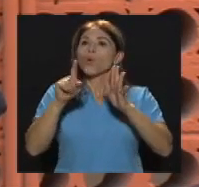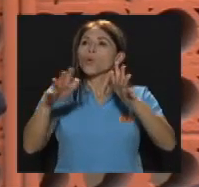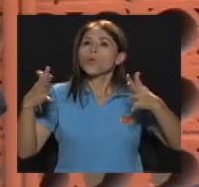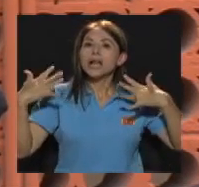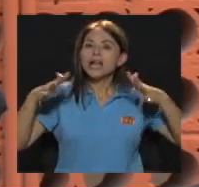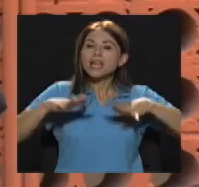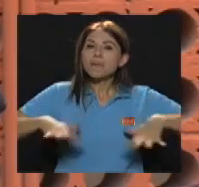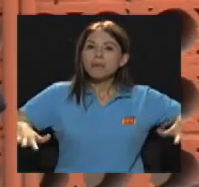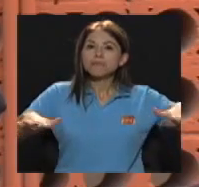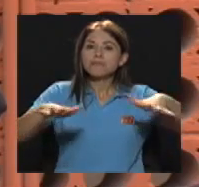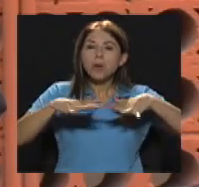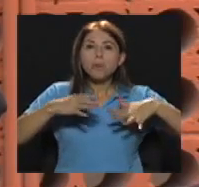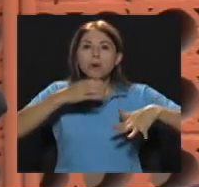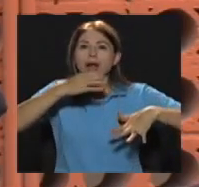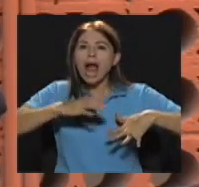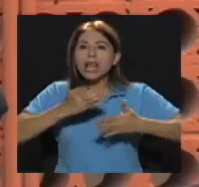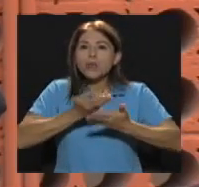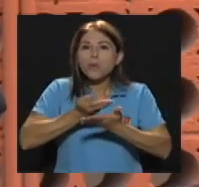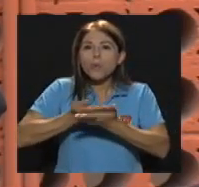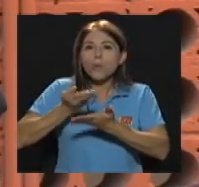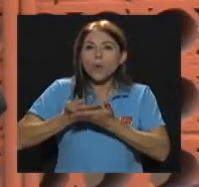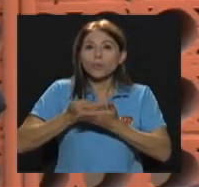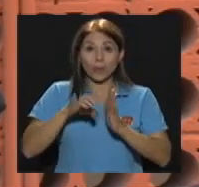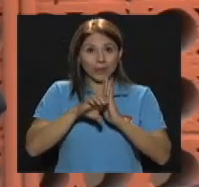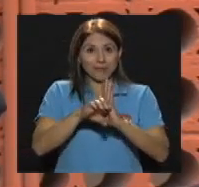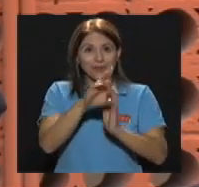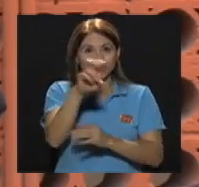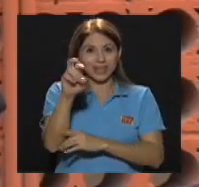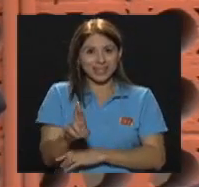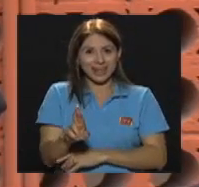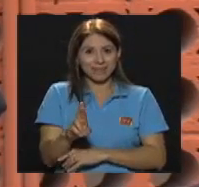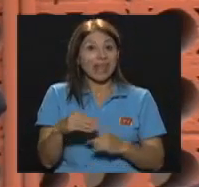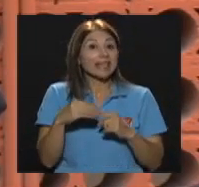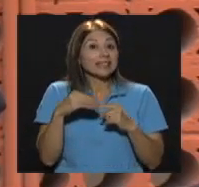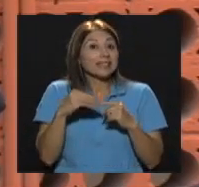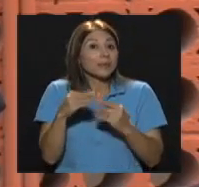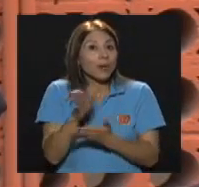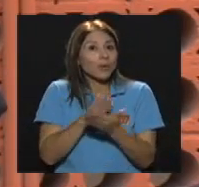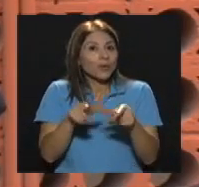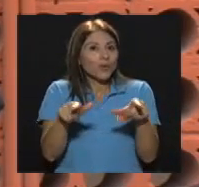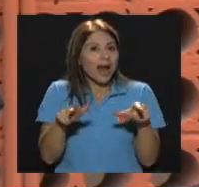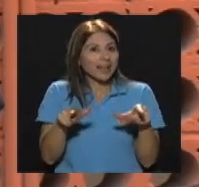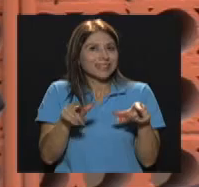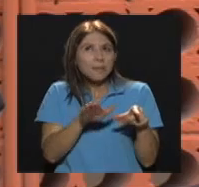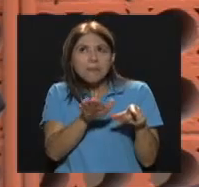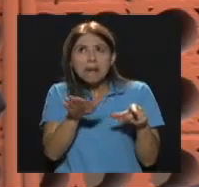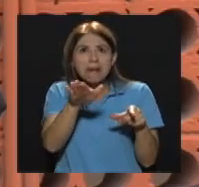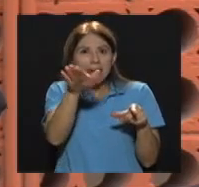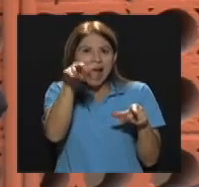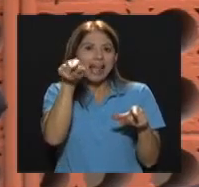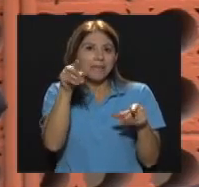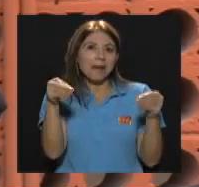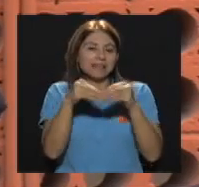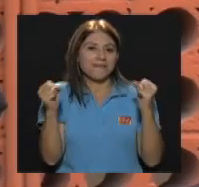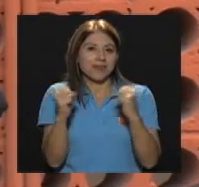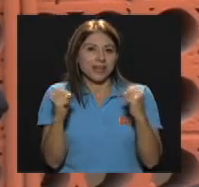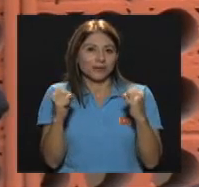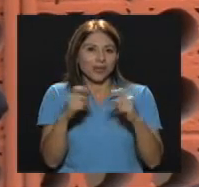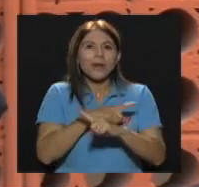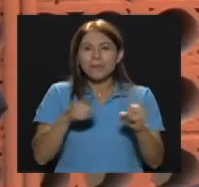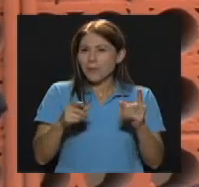que generalmente tiene Costa Rica, salvo algunas zonas de vida donde por altura tenemos más bien que son zonas más frías, uh-huh,